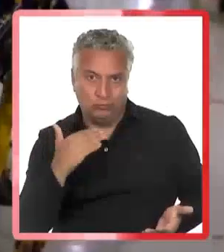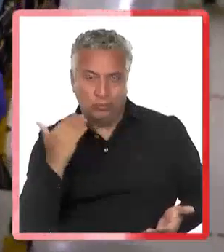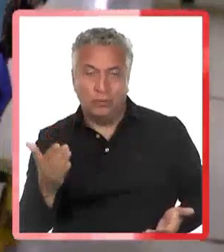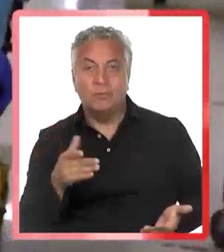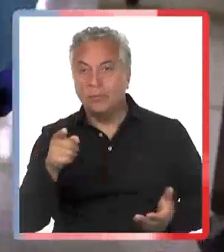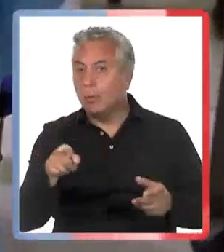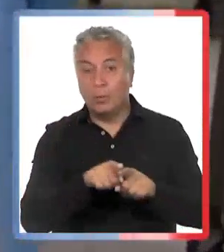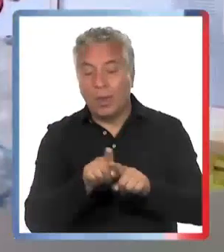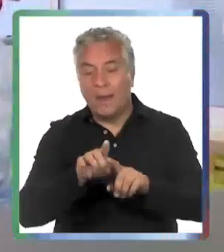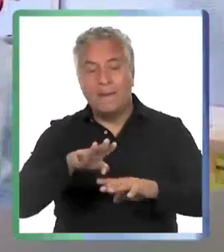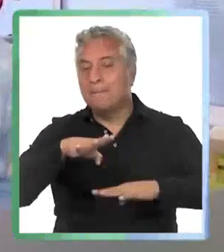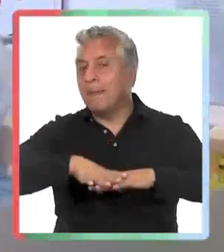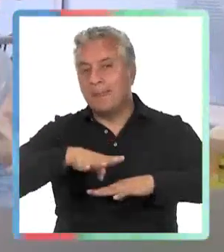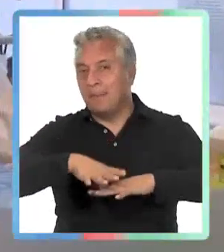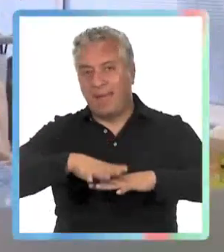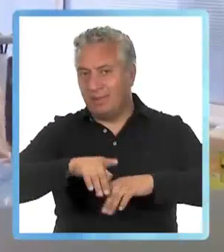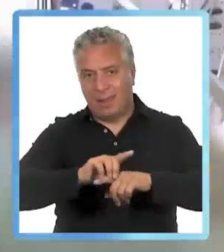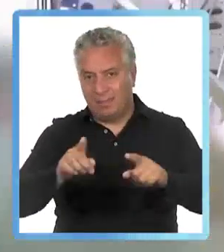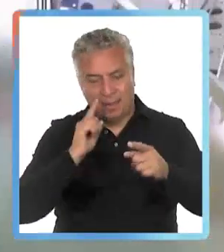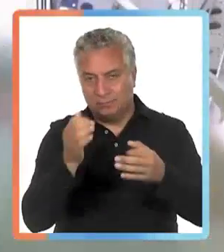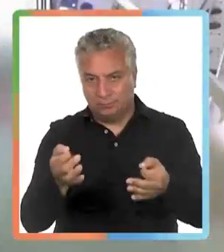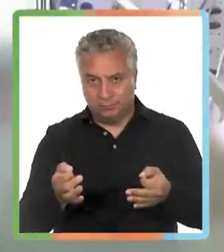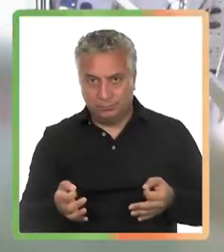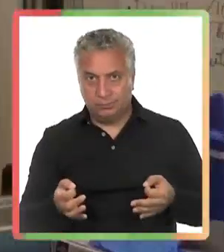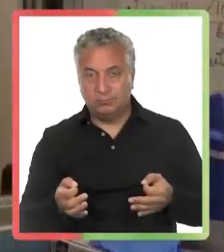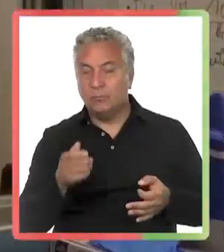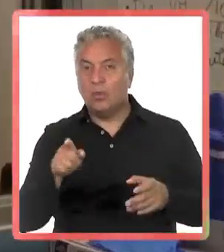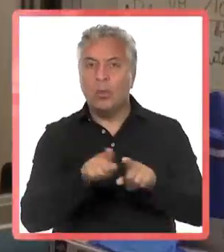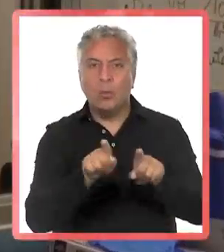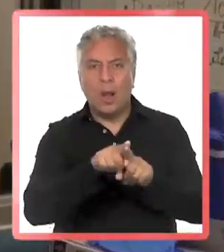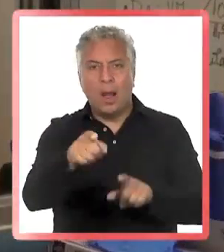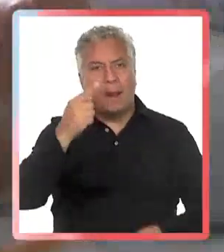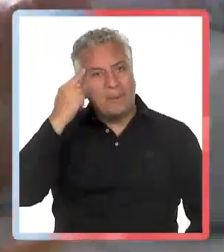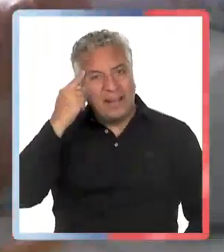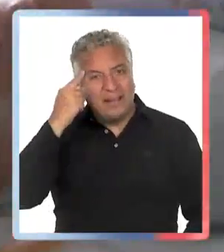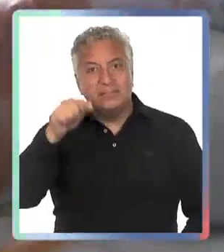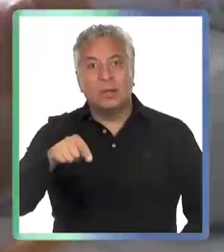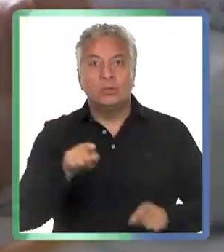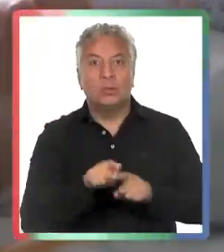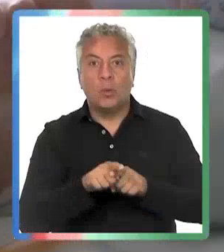nacer, porque es como le digo, un cálculo matemático. Entonces, no hay